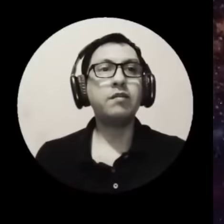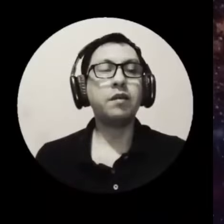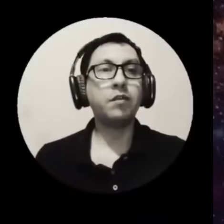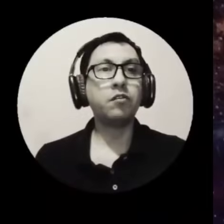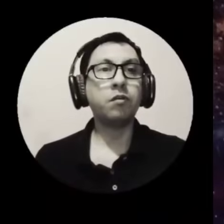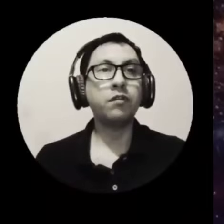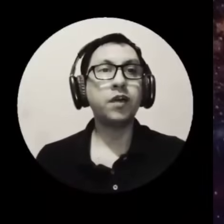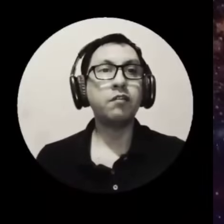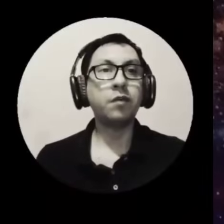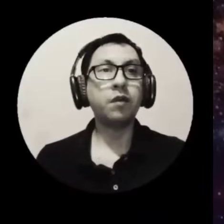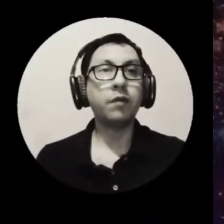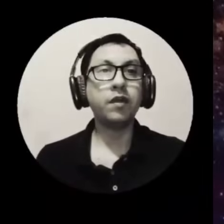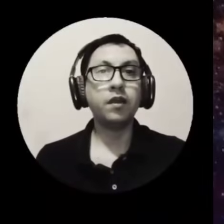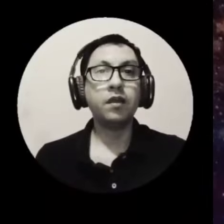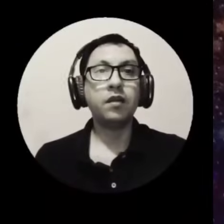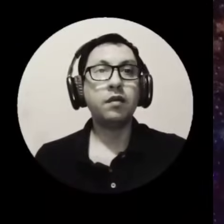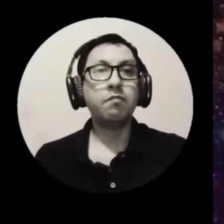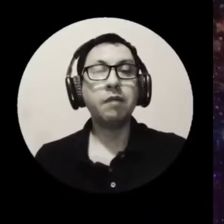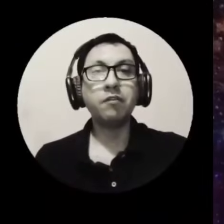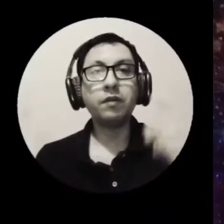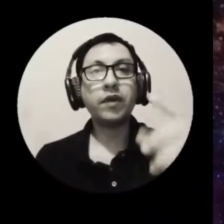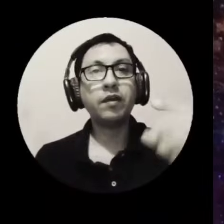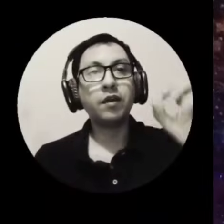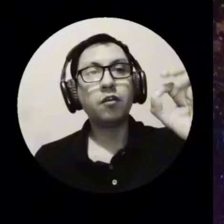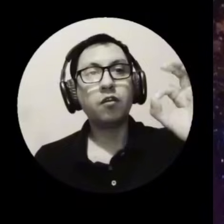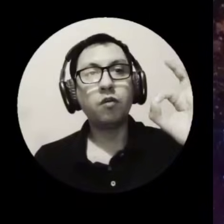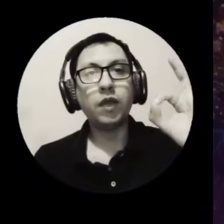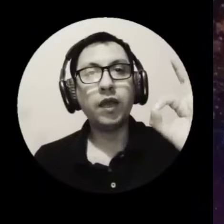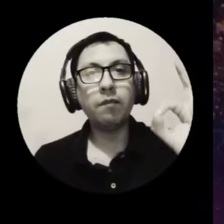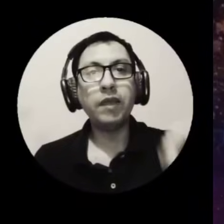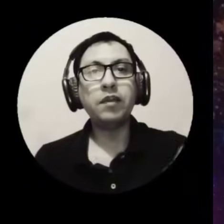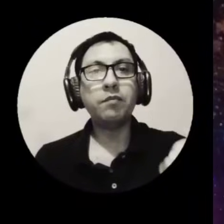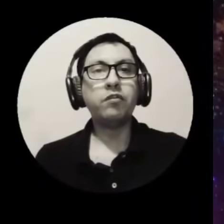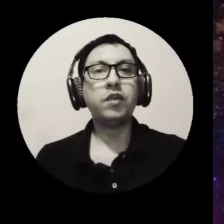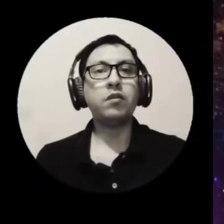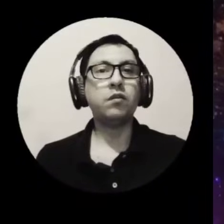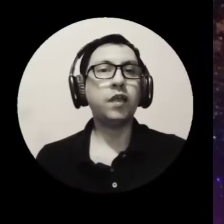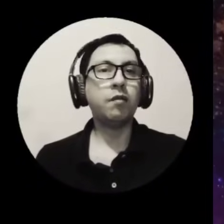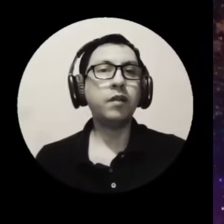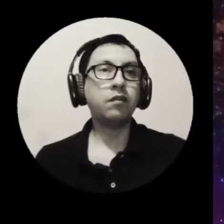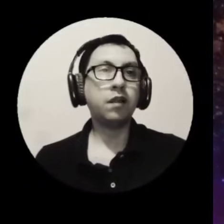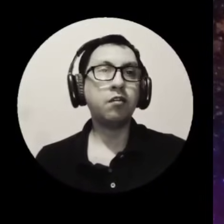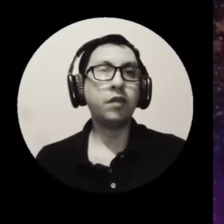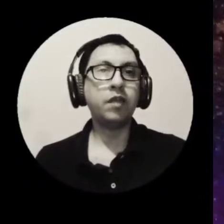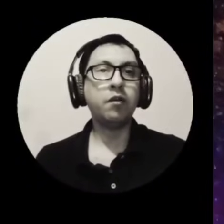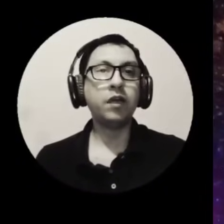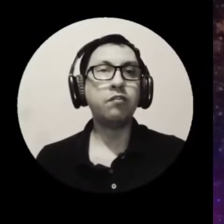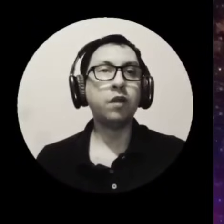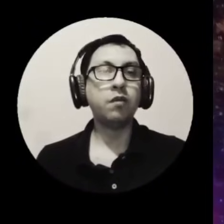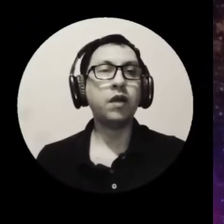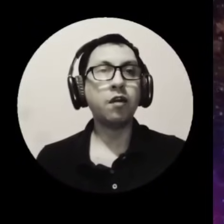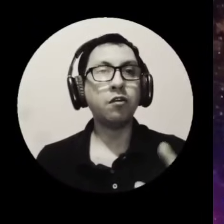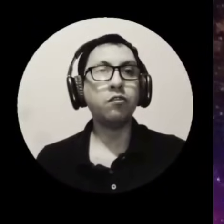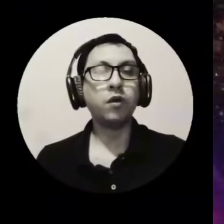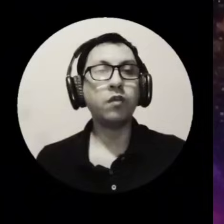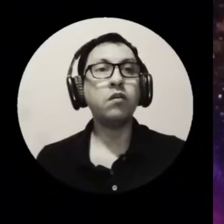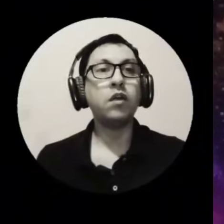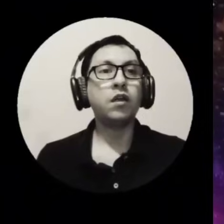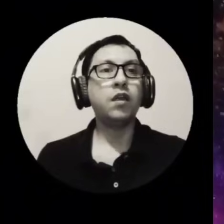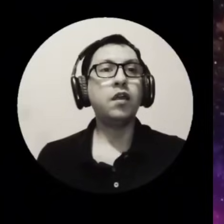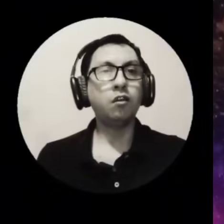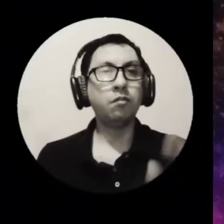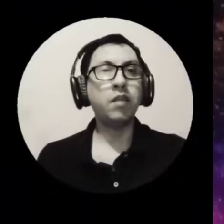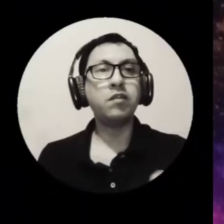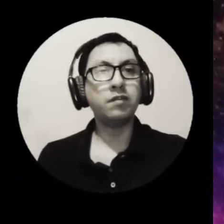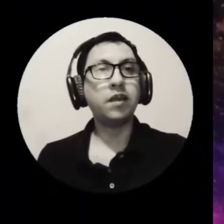Hola amigas y amigos, ¿cómo están? Espero que bien. Vamos a ver el 20% de aumento al salario mínimo que hizo Obrador, algo histórico,